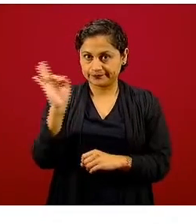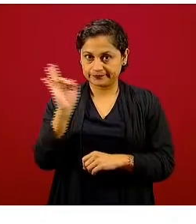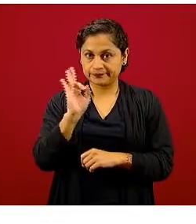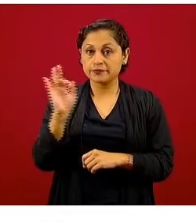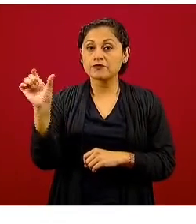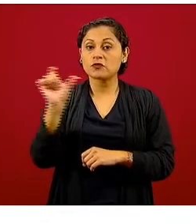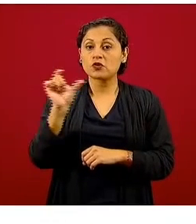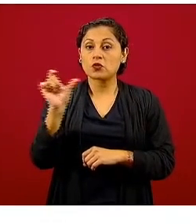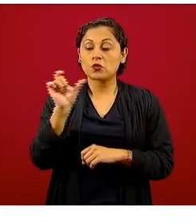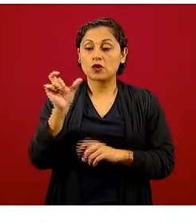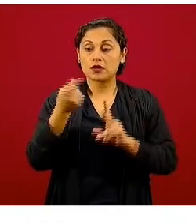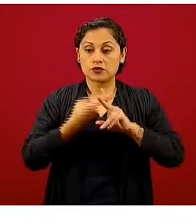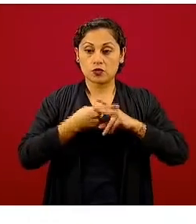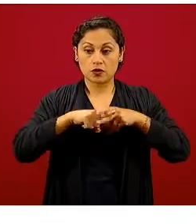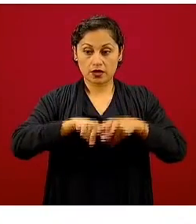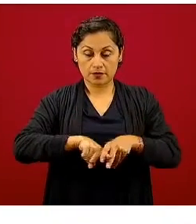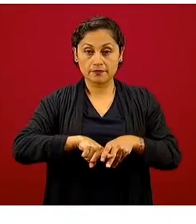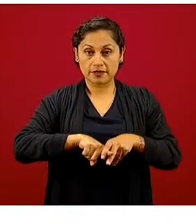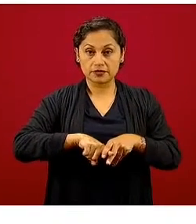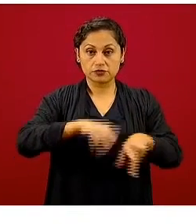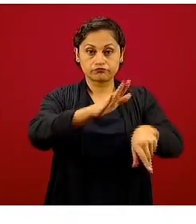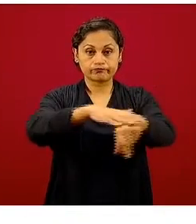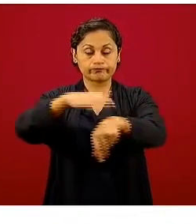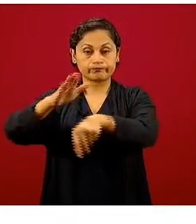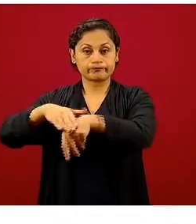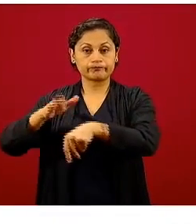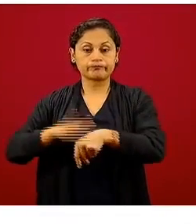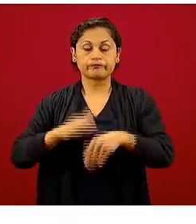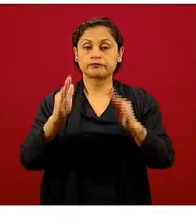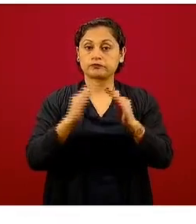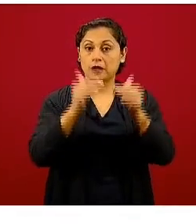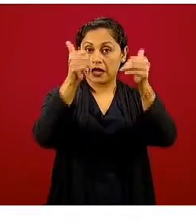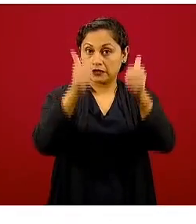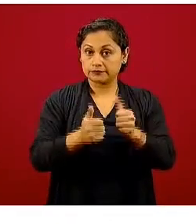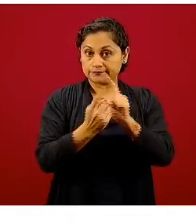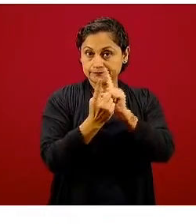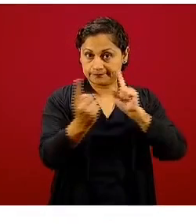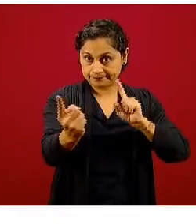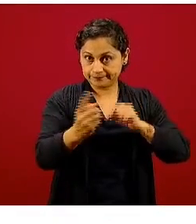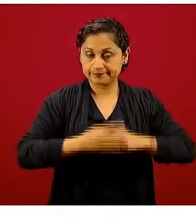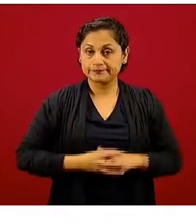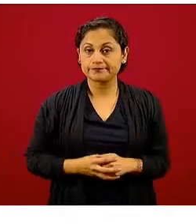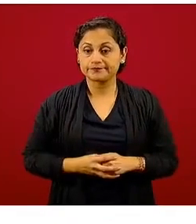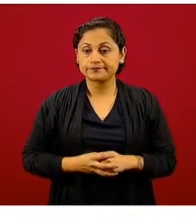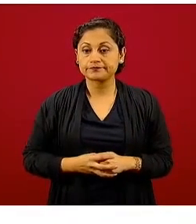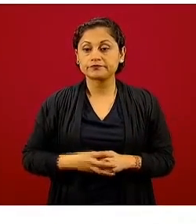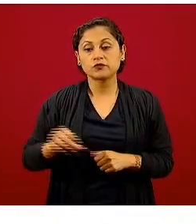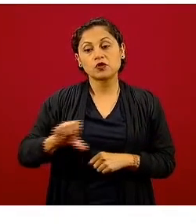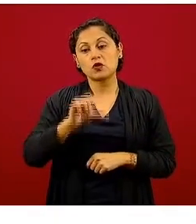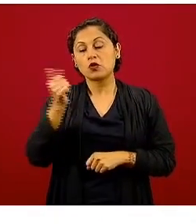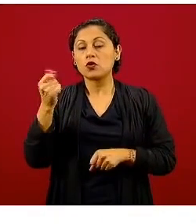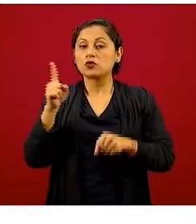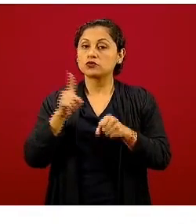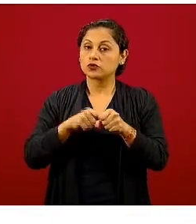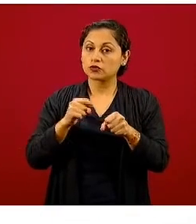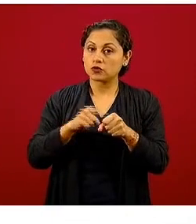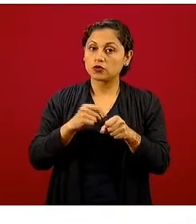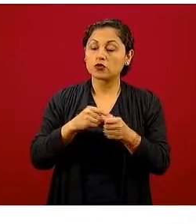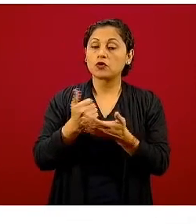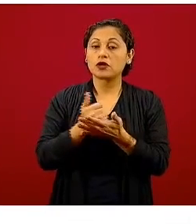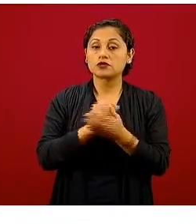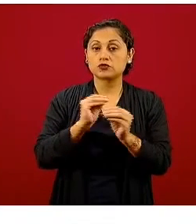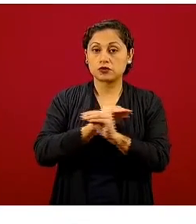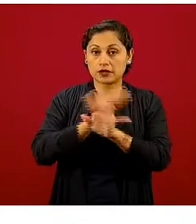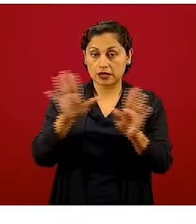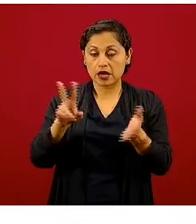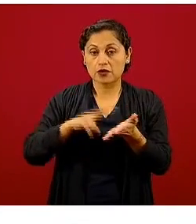hicieron las intervenciones de la Jornada Nacional de Sana Distancia. Las otras dos, la azul claro y la verde, son simplemente actualizaciones